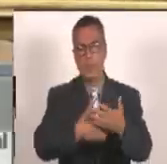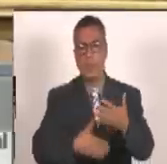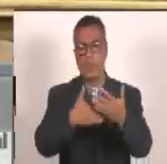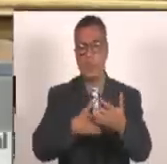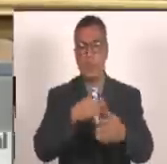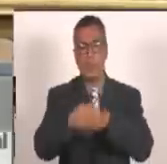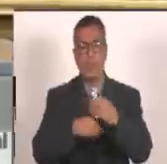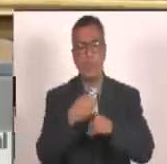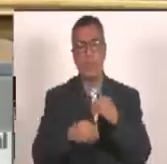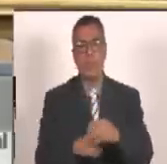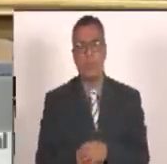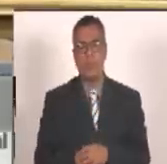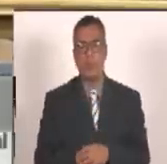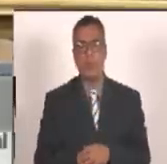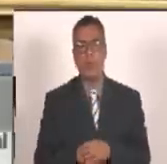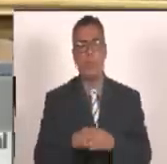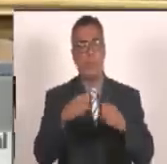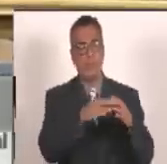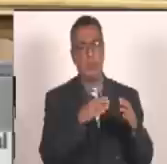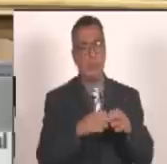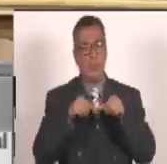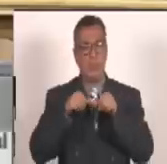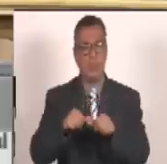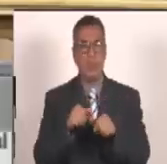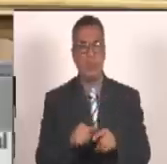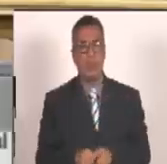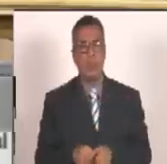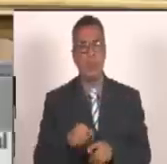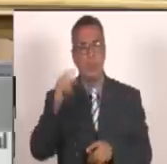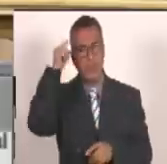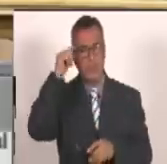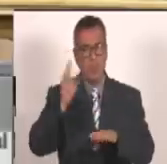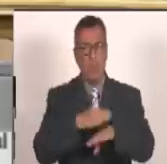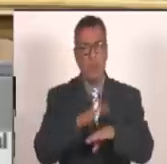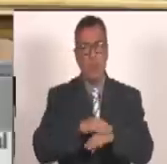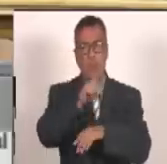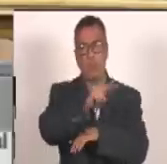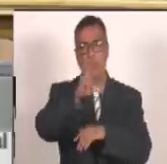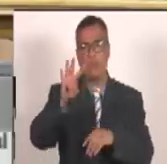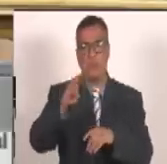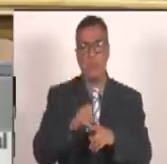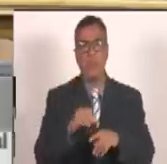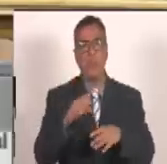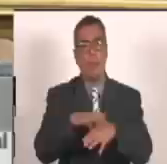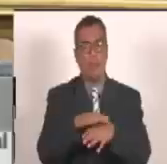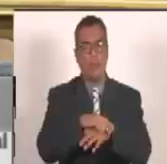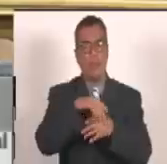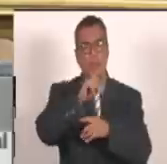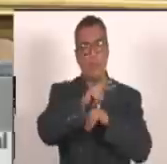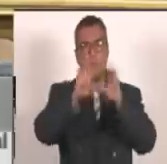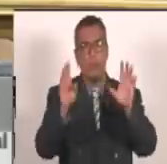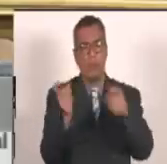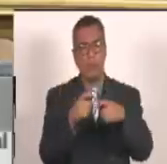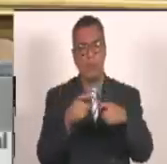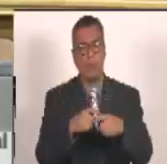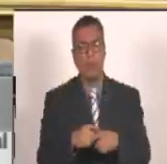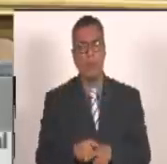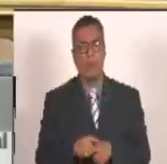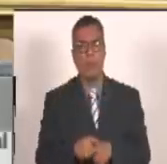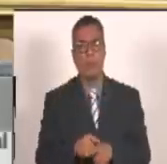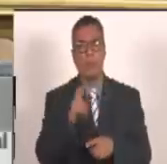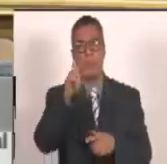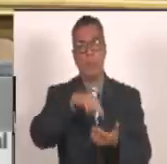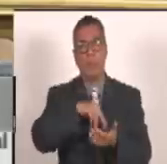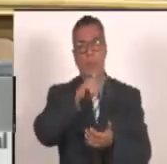actas correspondientes a las sesiones permanentes de los días jueves 24 y martes 29 de agosto